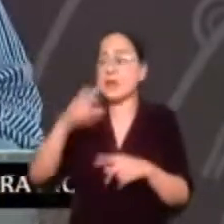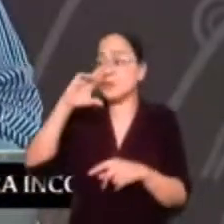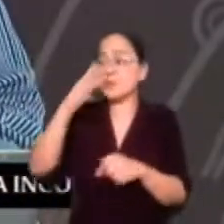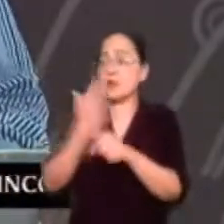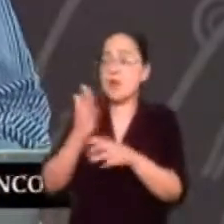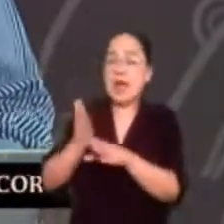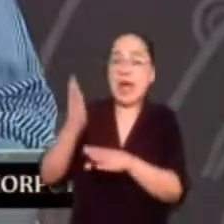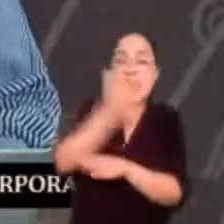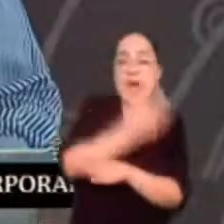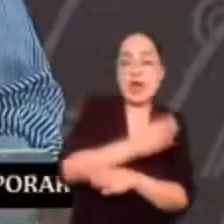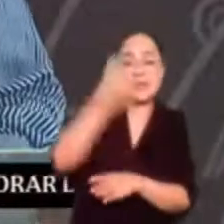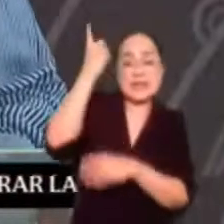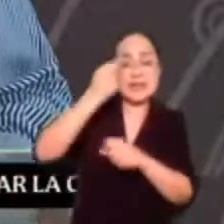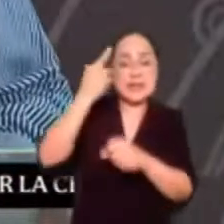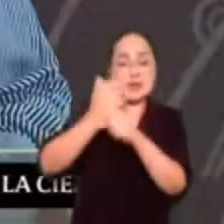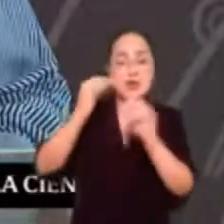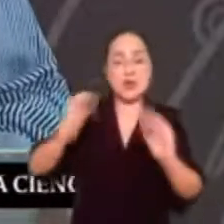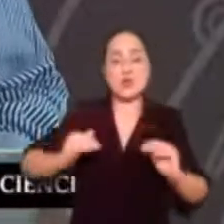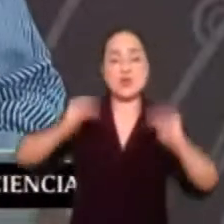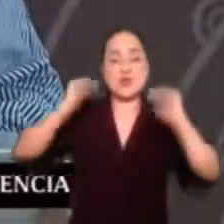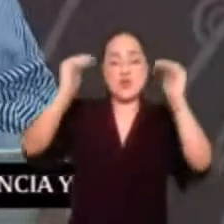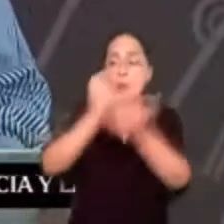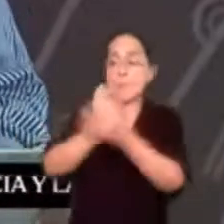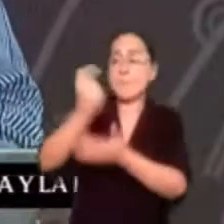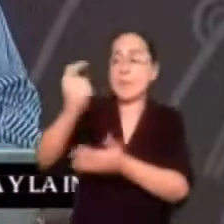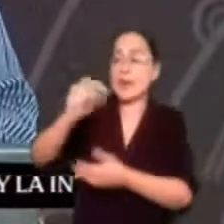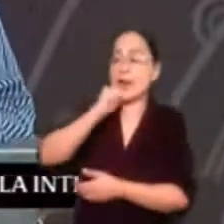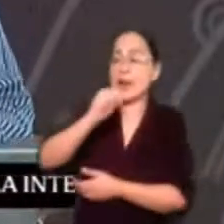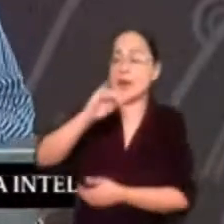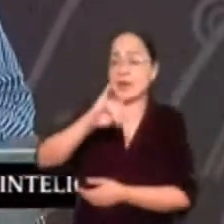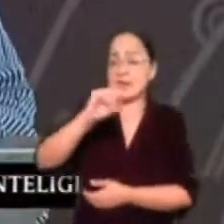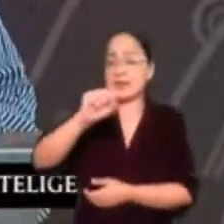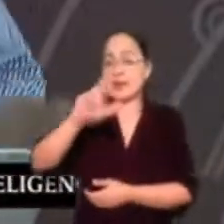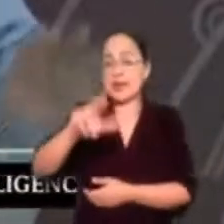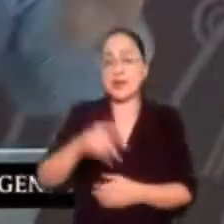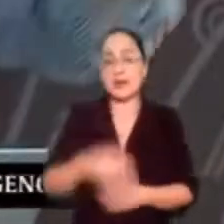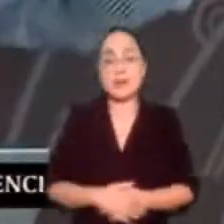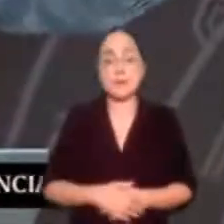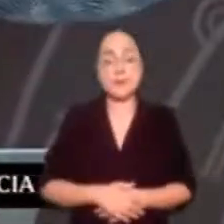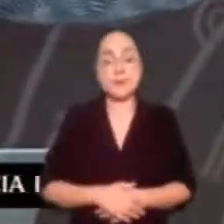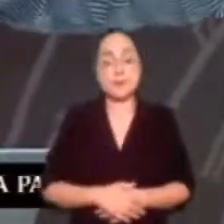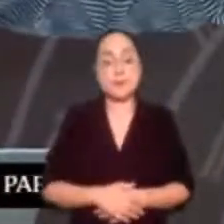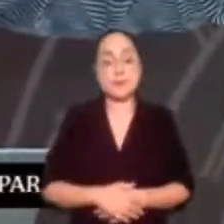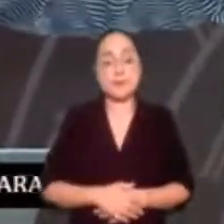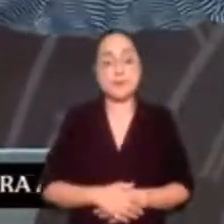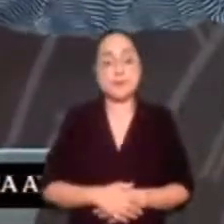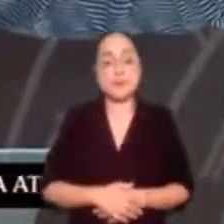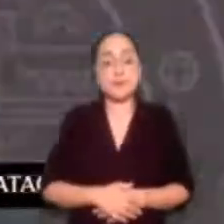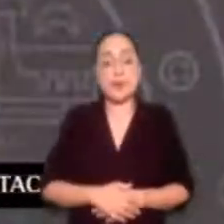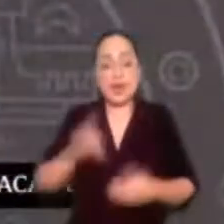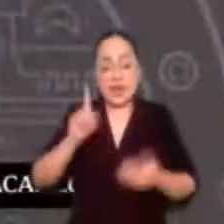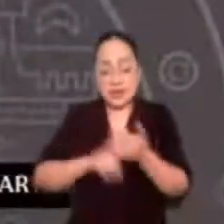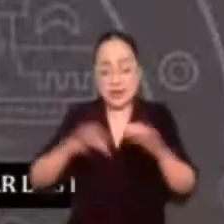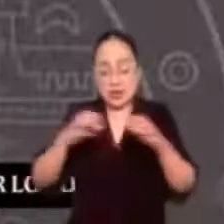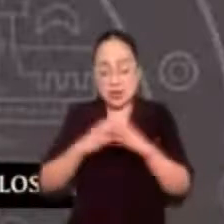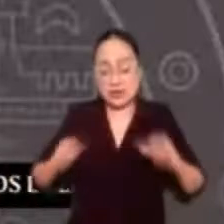no enterar retenciones. Las retenciones no son de la institución